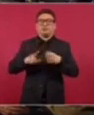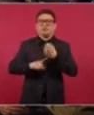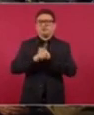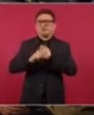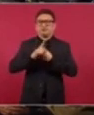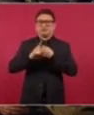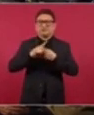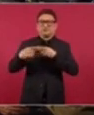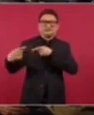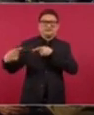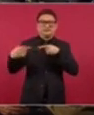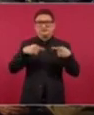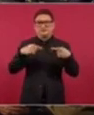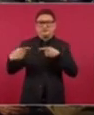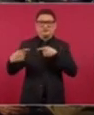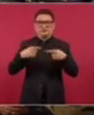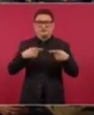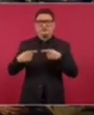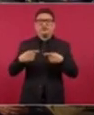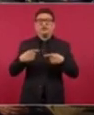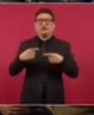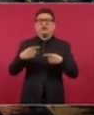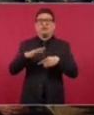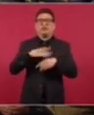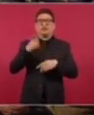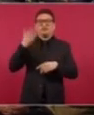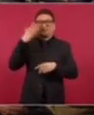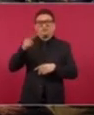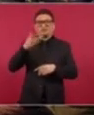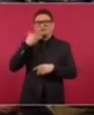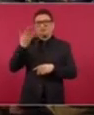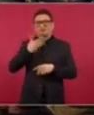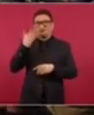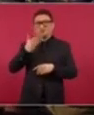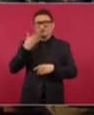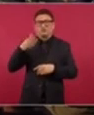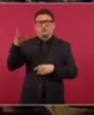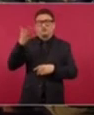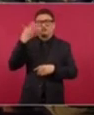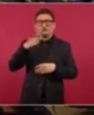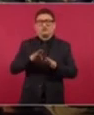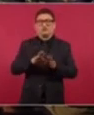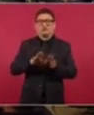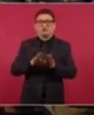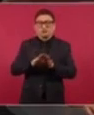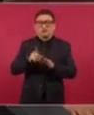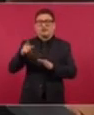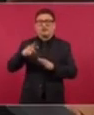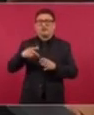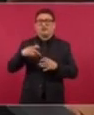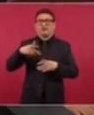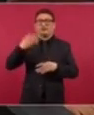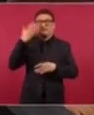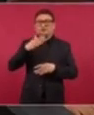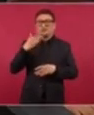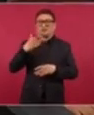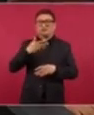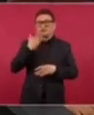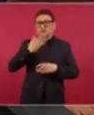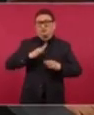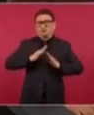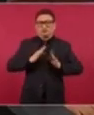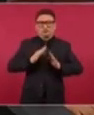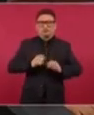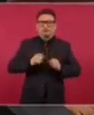encontronazo, por así decirlo, muy común en Nuevo Laredo, pues constantemente las Fuerzas Armadas realizan labores de